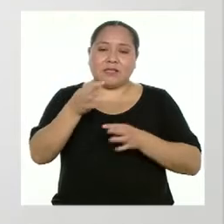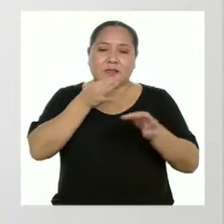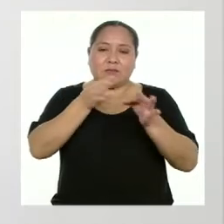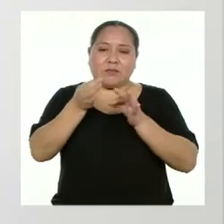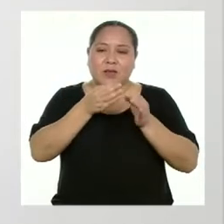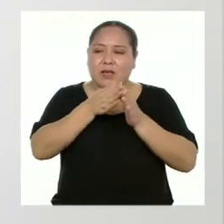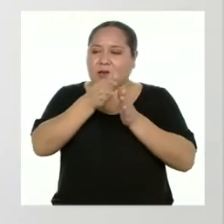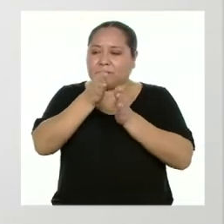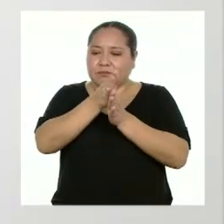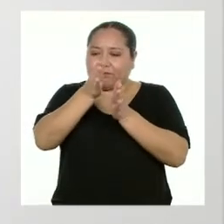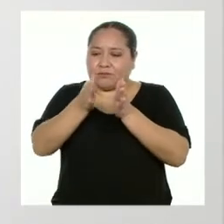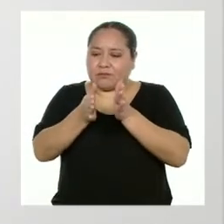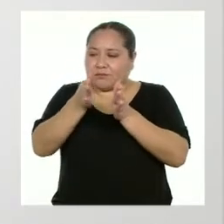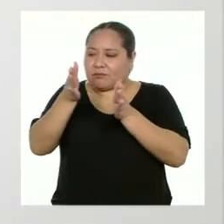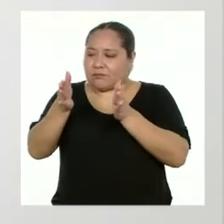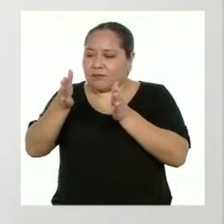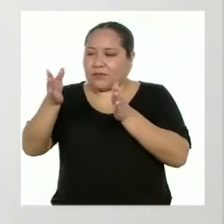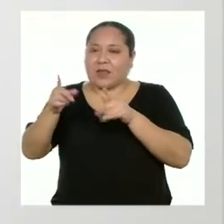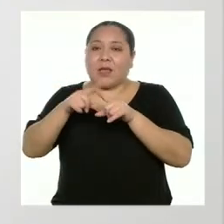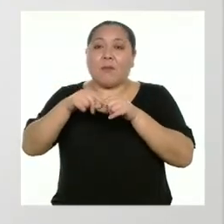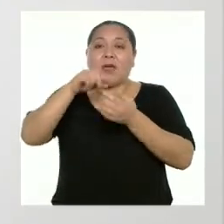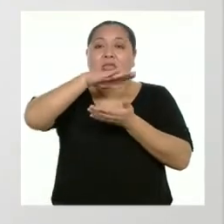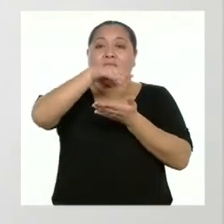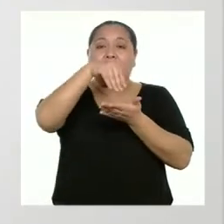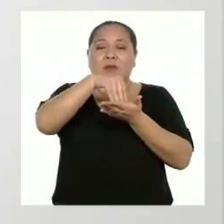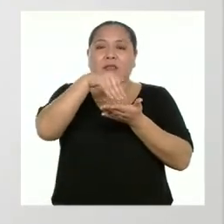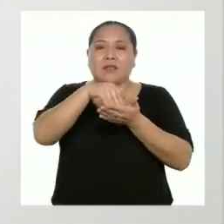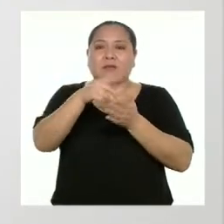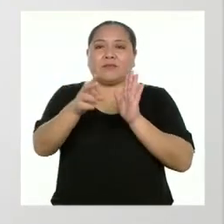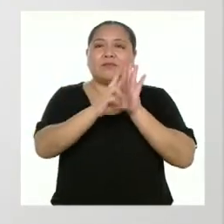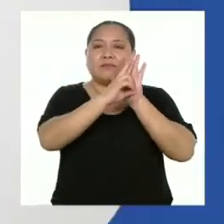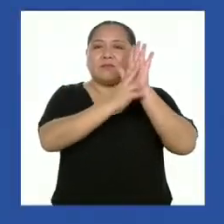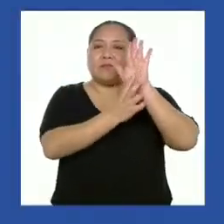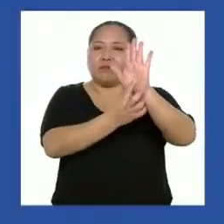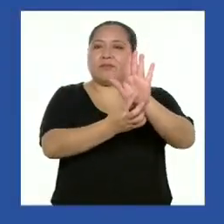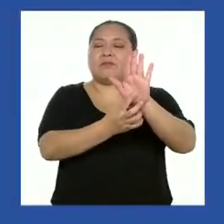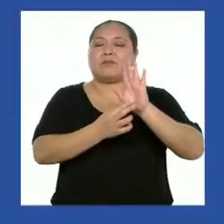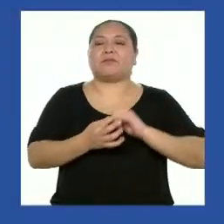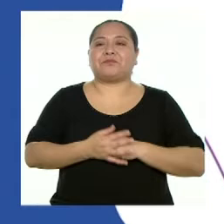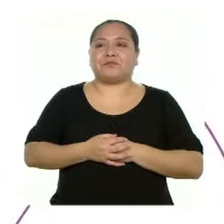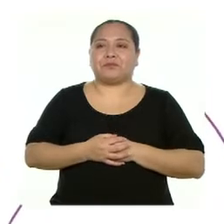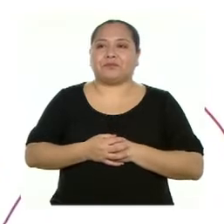estándar en relación con la media y está dado por la siguiente expresión.